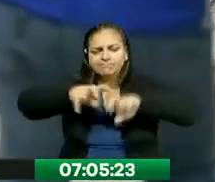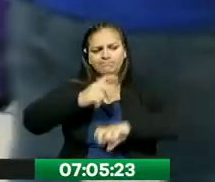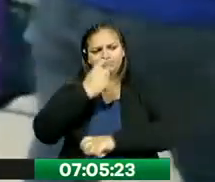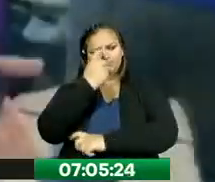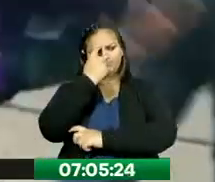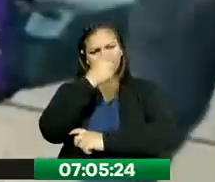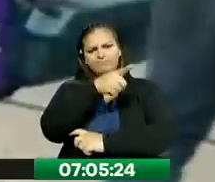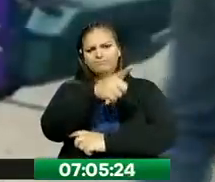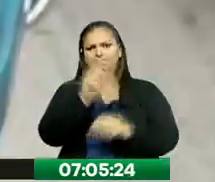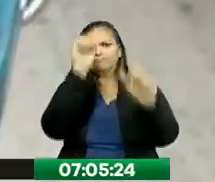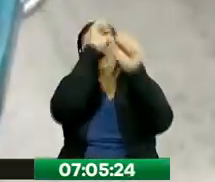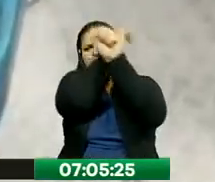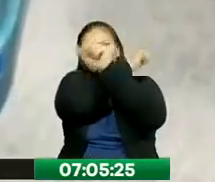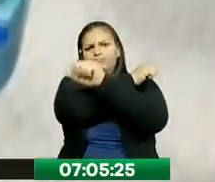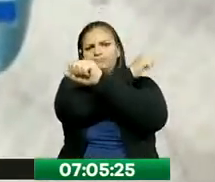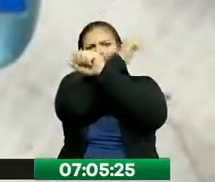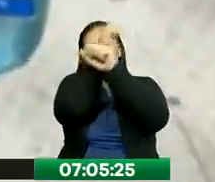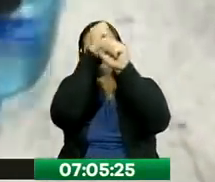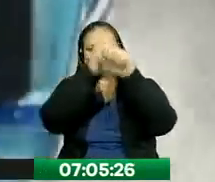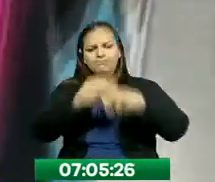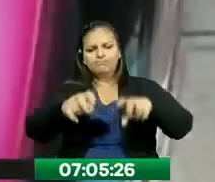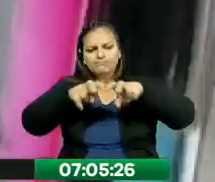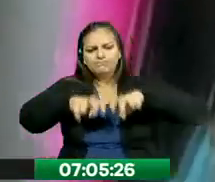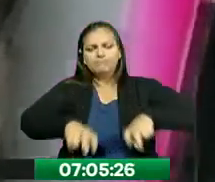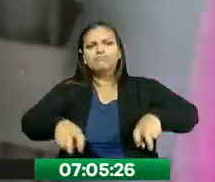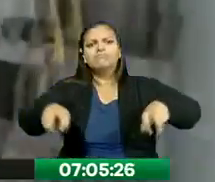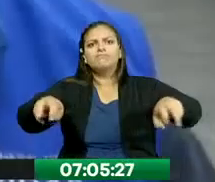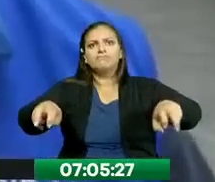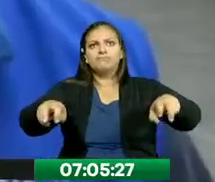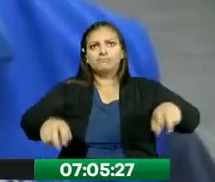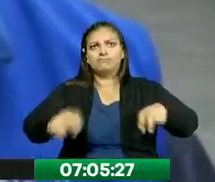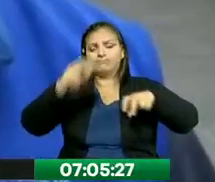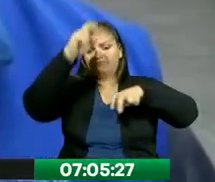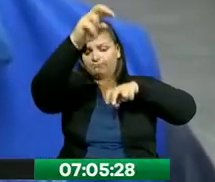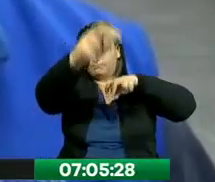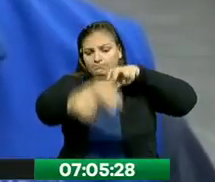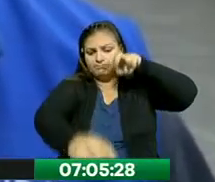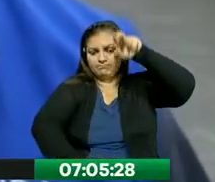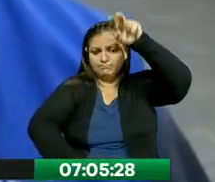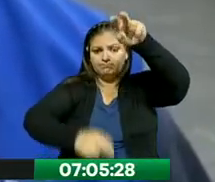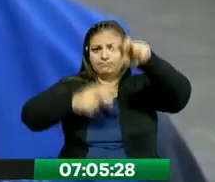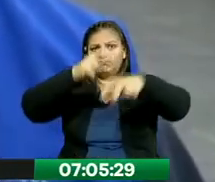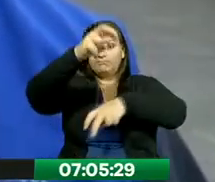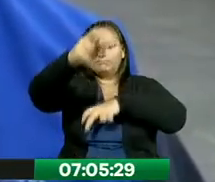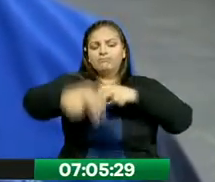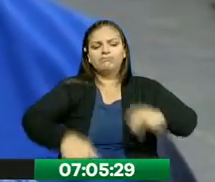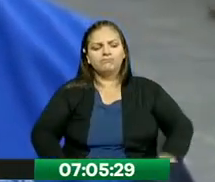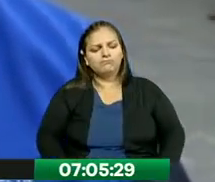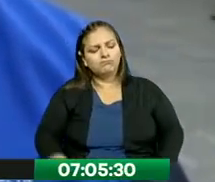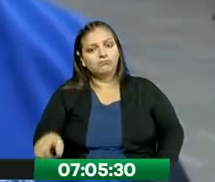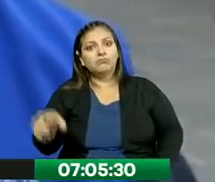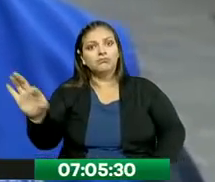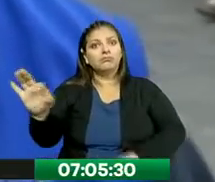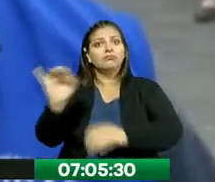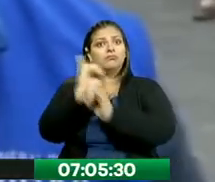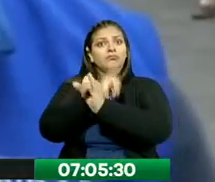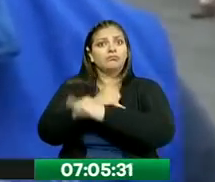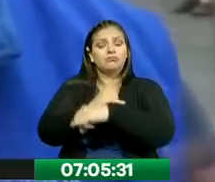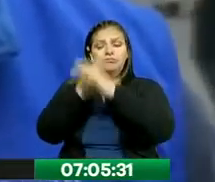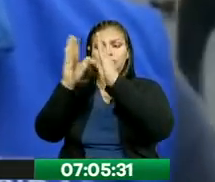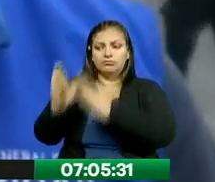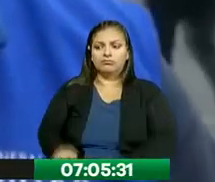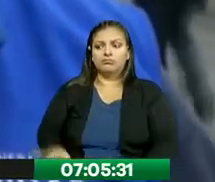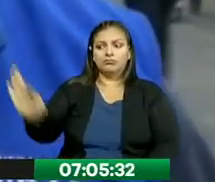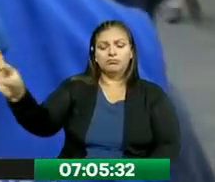primera hipótesis una posible falla en el sistema hidráulico. El ingeniero mecánico de la dirección de riesgos hizo